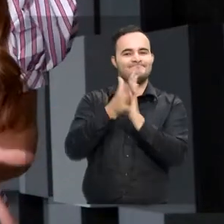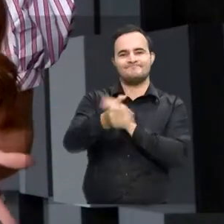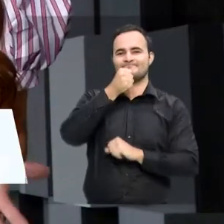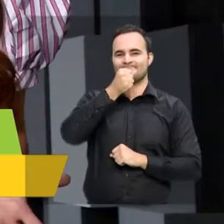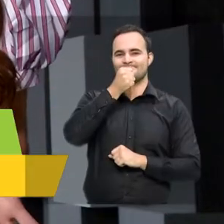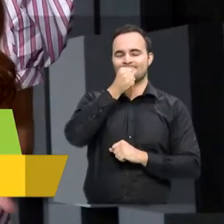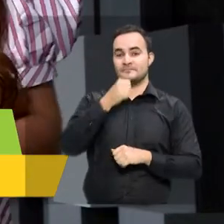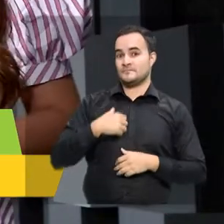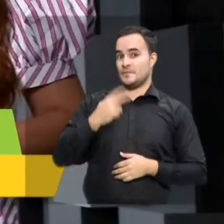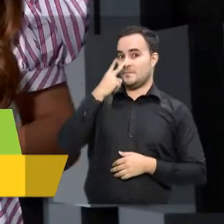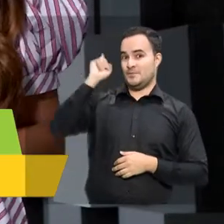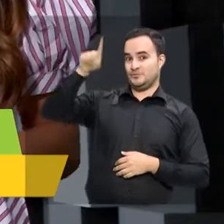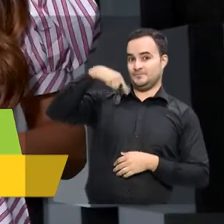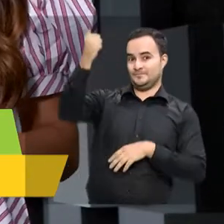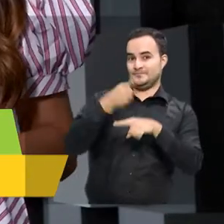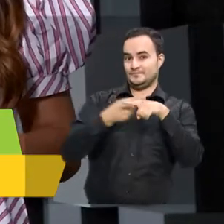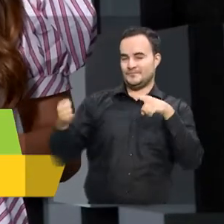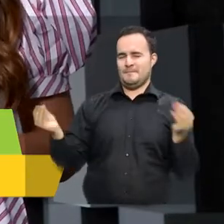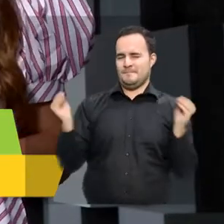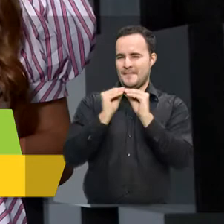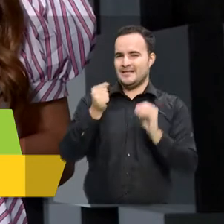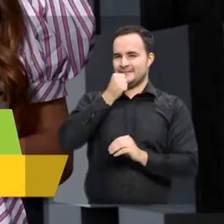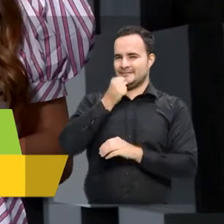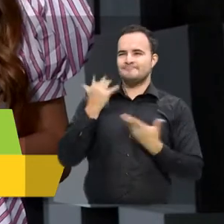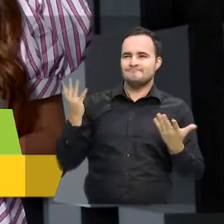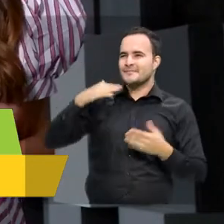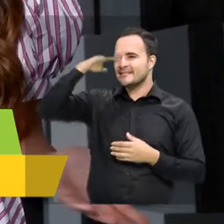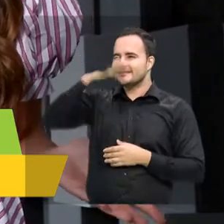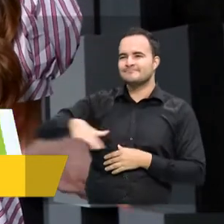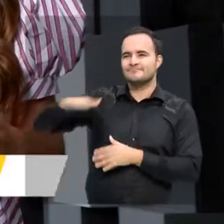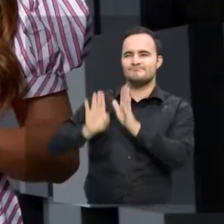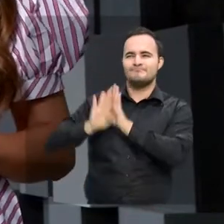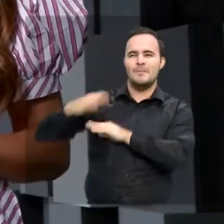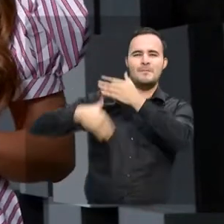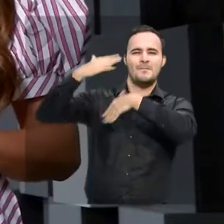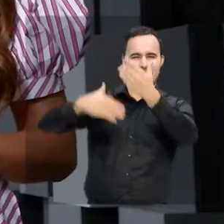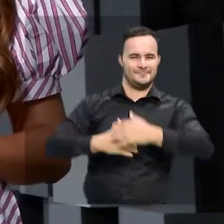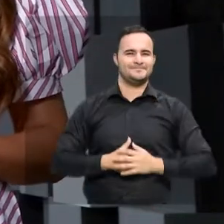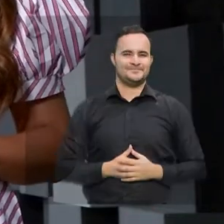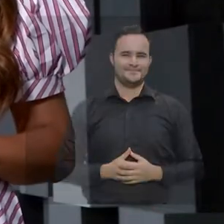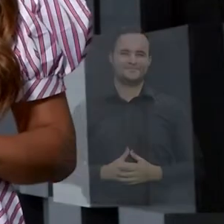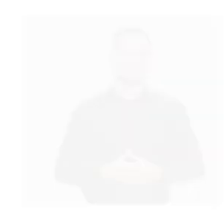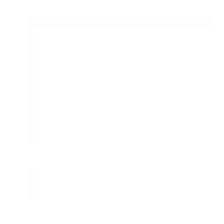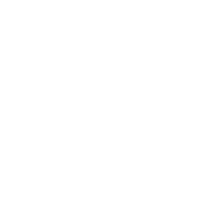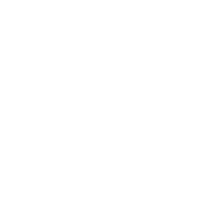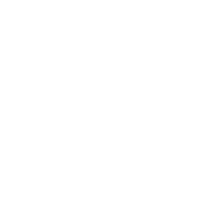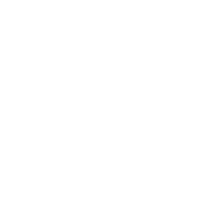de Medellín Conecta TV. Nos vemos la próxima semana con más noticias e historias de Medellín Futuro.